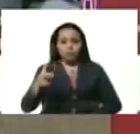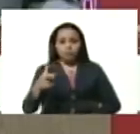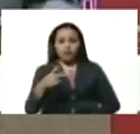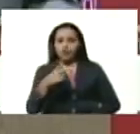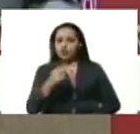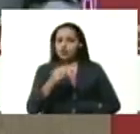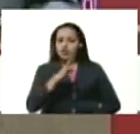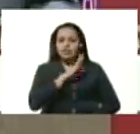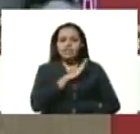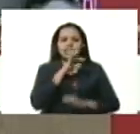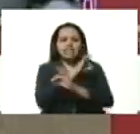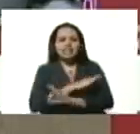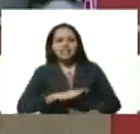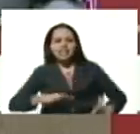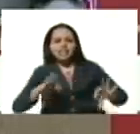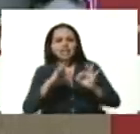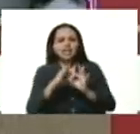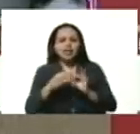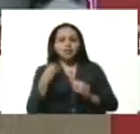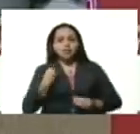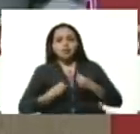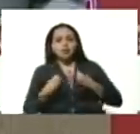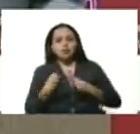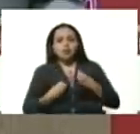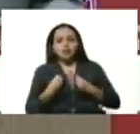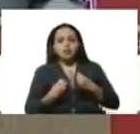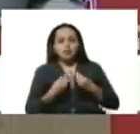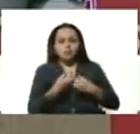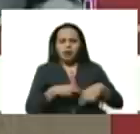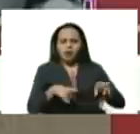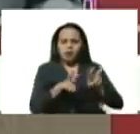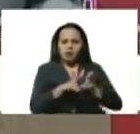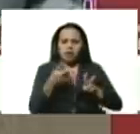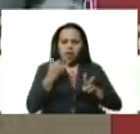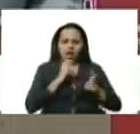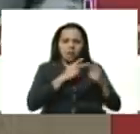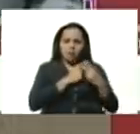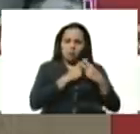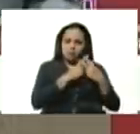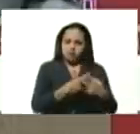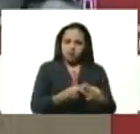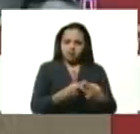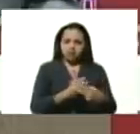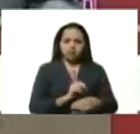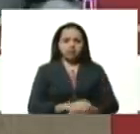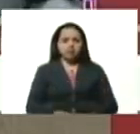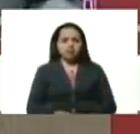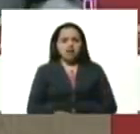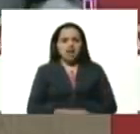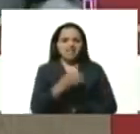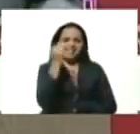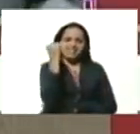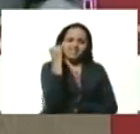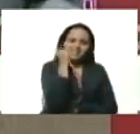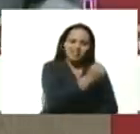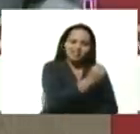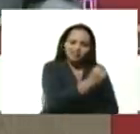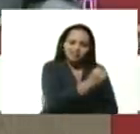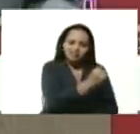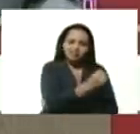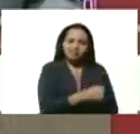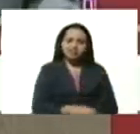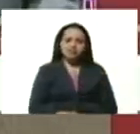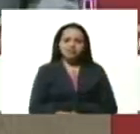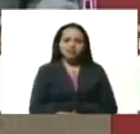tienen ningún tipo de escrúpulo moral y están dispuestos, y lo han demostrado, al asesinato. No